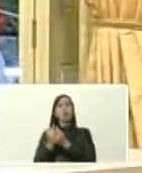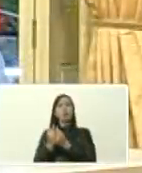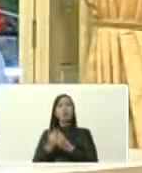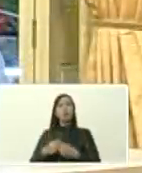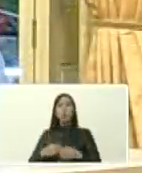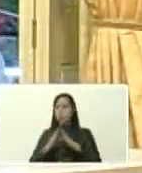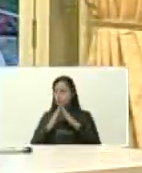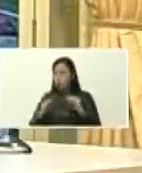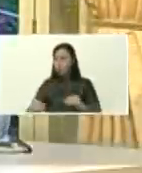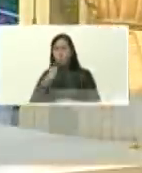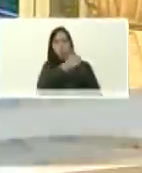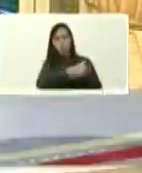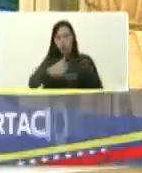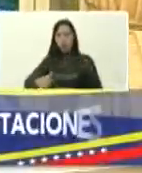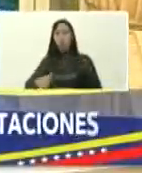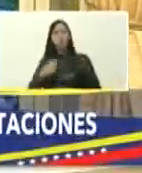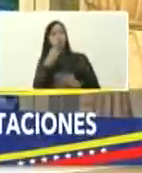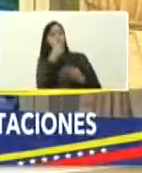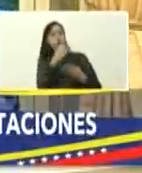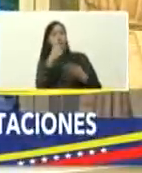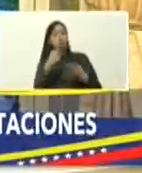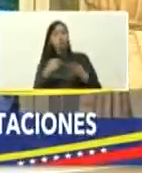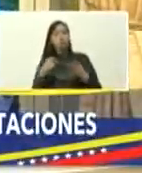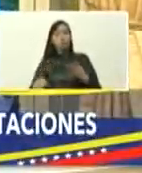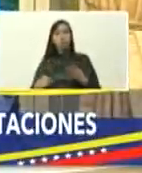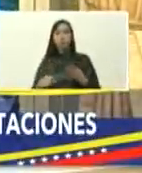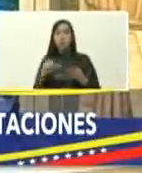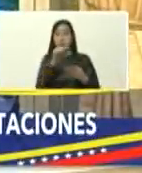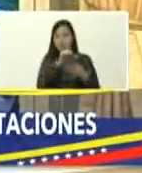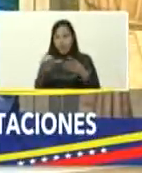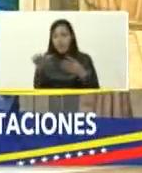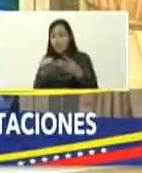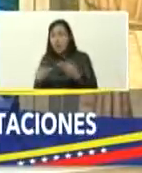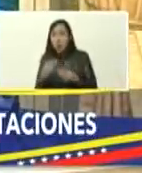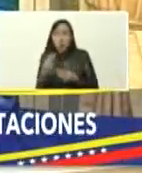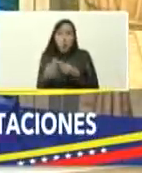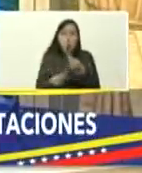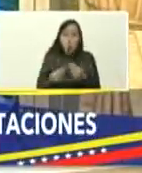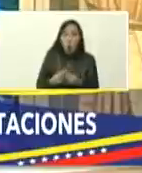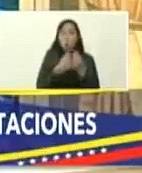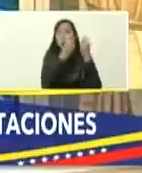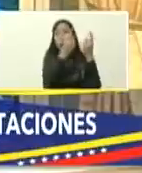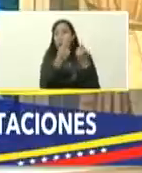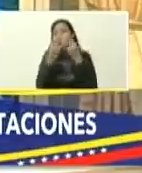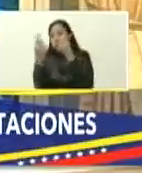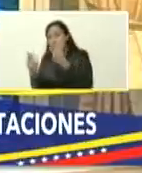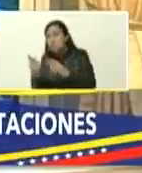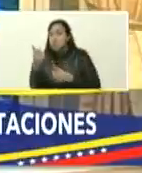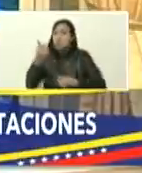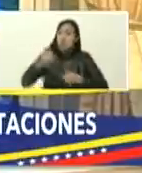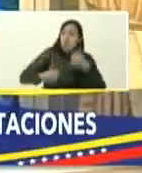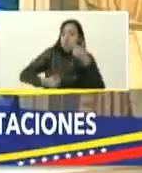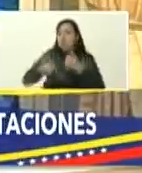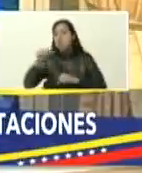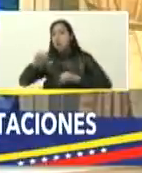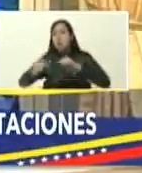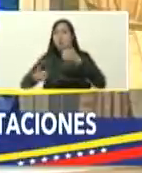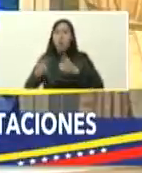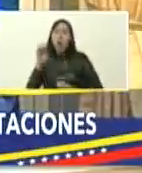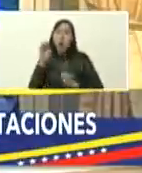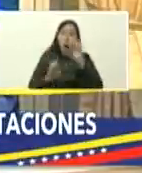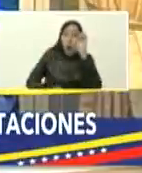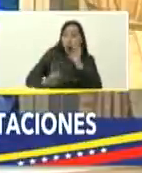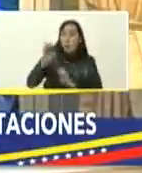todos los ministros tienen que estar revisando casi semanalmente cómo estuvo la exportación, cuántos contenedores salieron